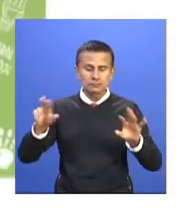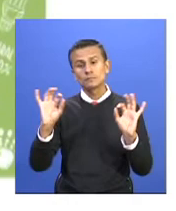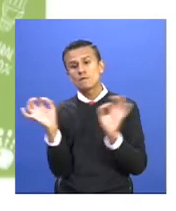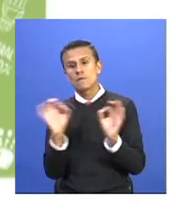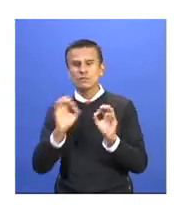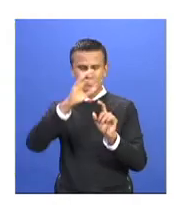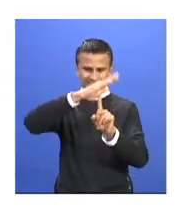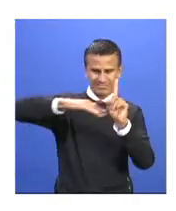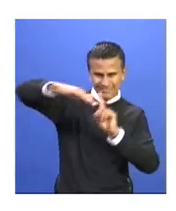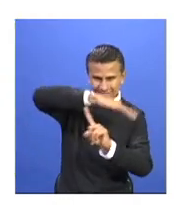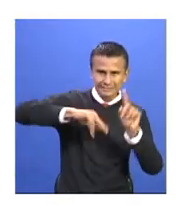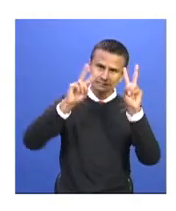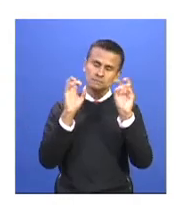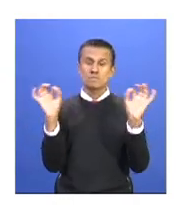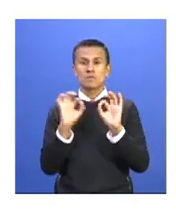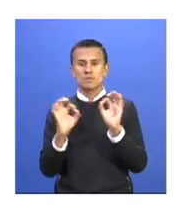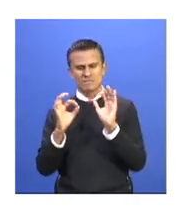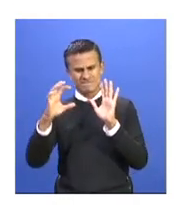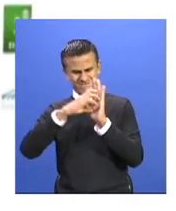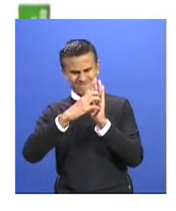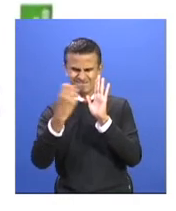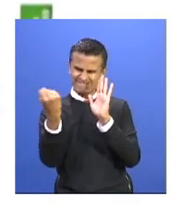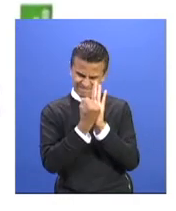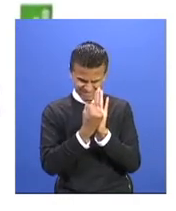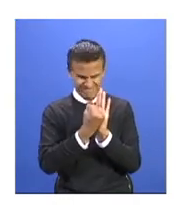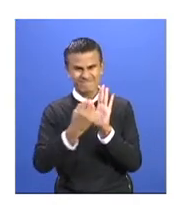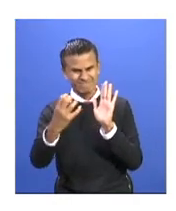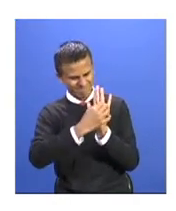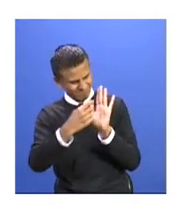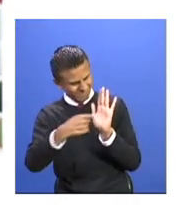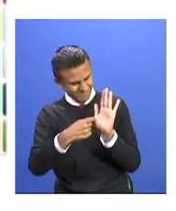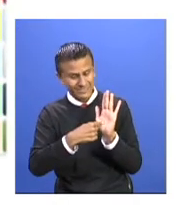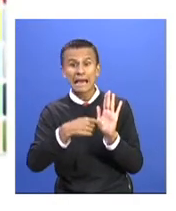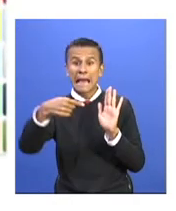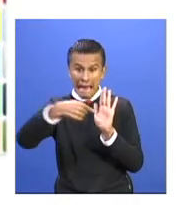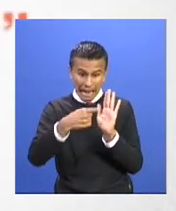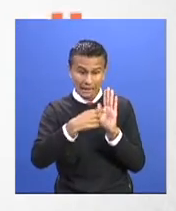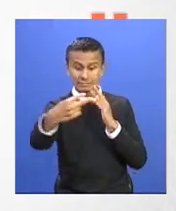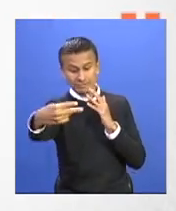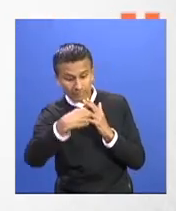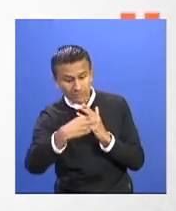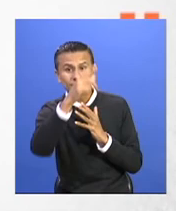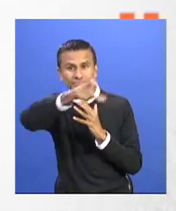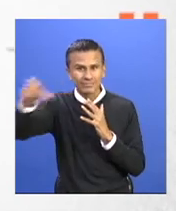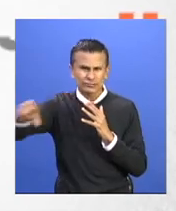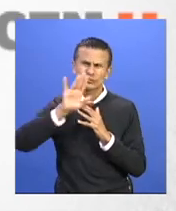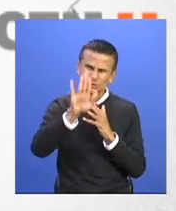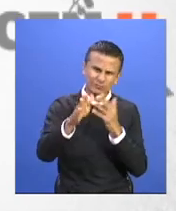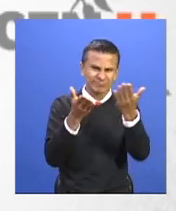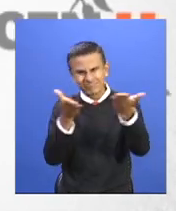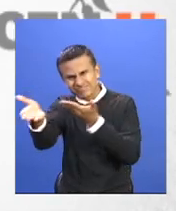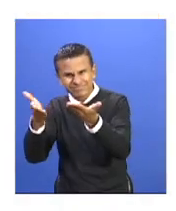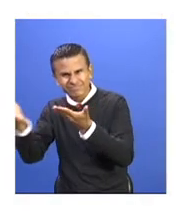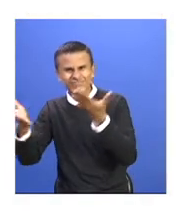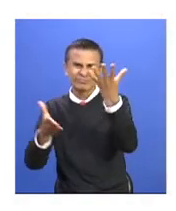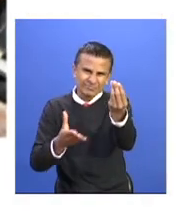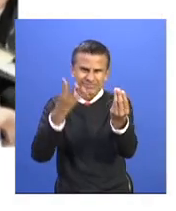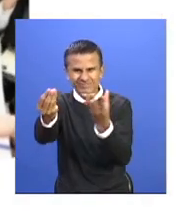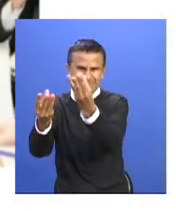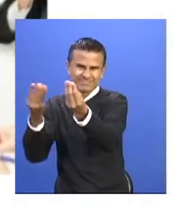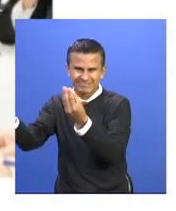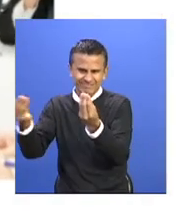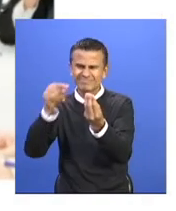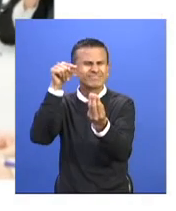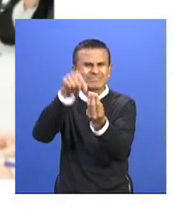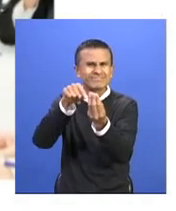los aspectos medioambientales y de la imagen de la marca, tanto la que se transmite como la que perciben los diferentes